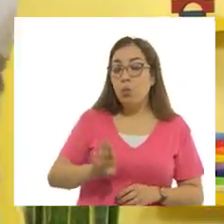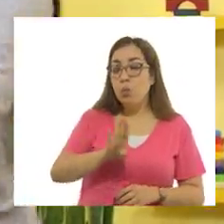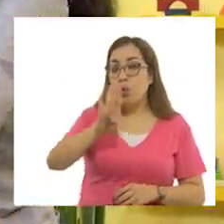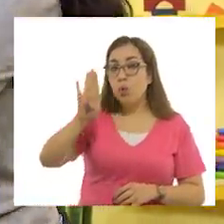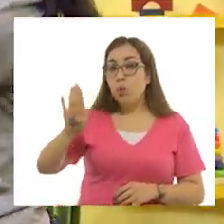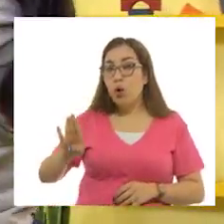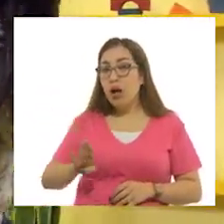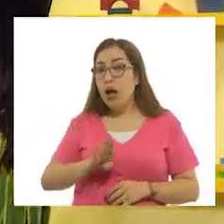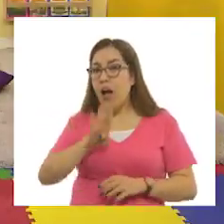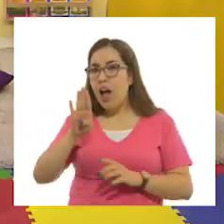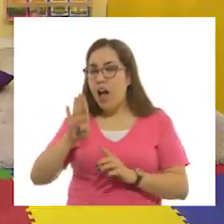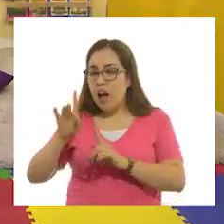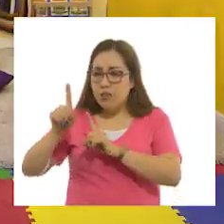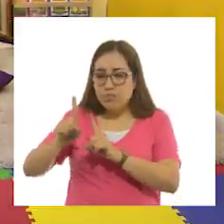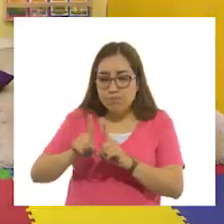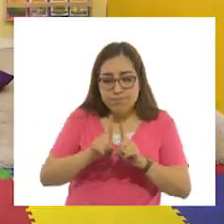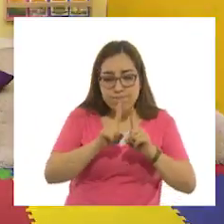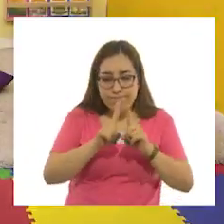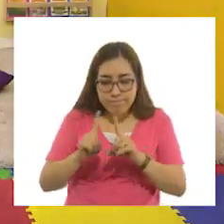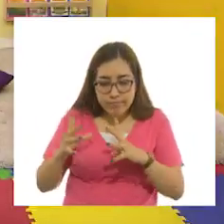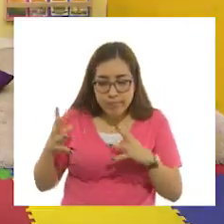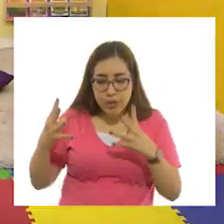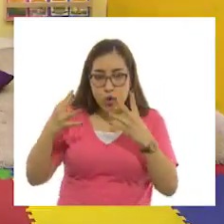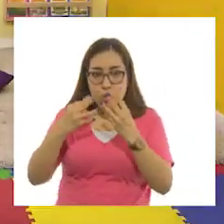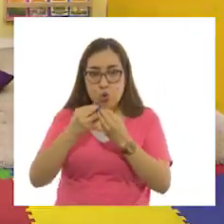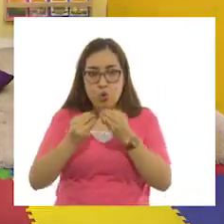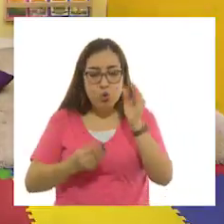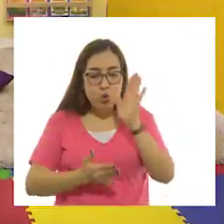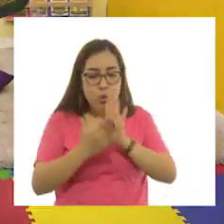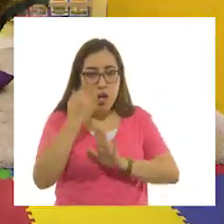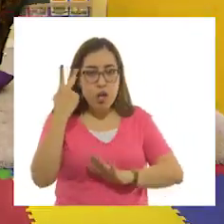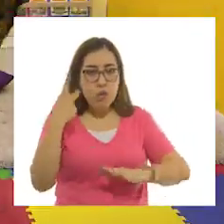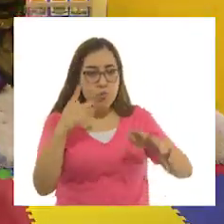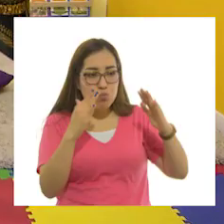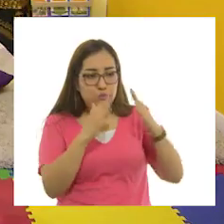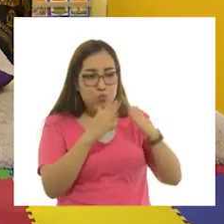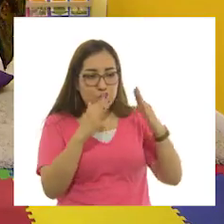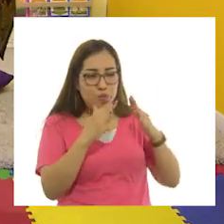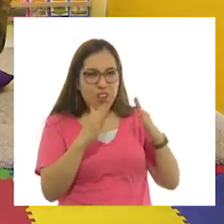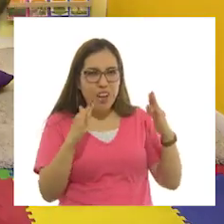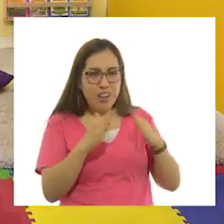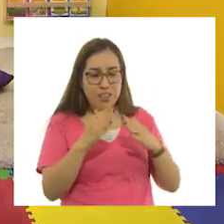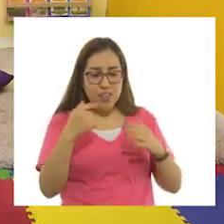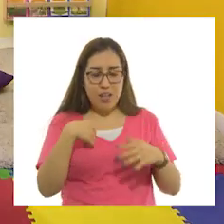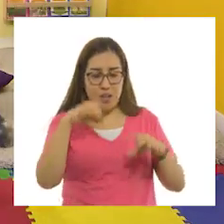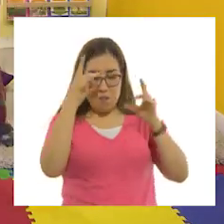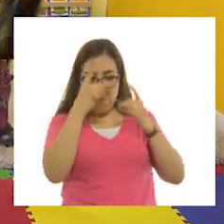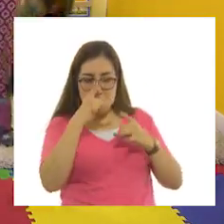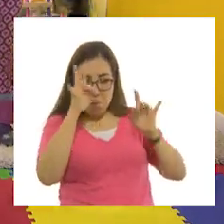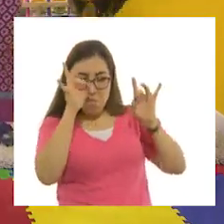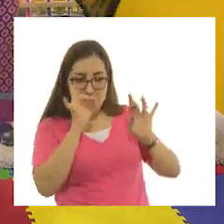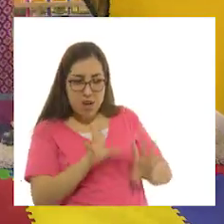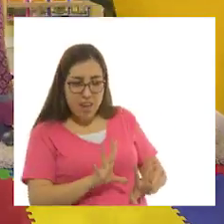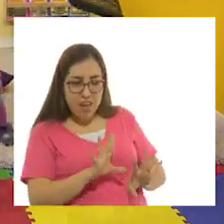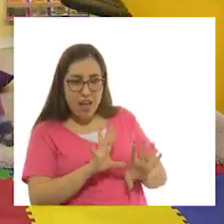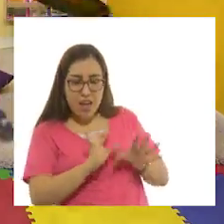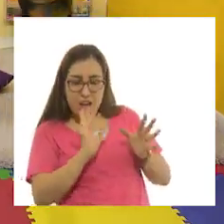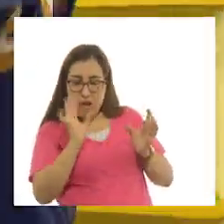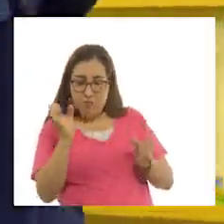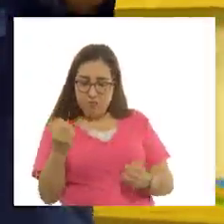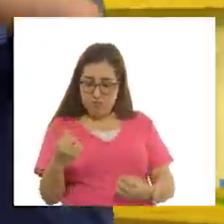su casa me vuelve maceta y una calabaza me agarra la bruja